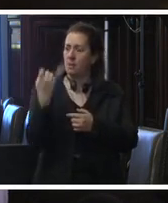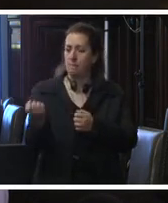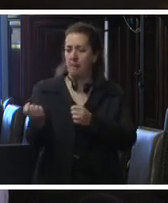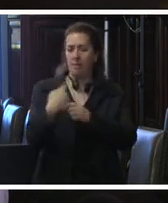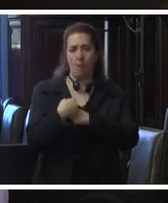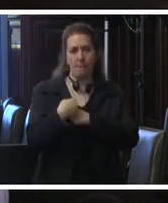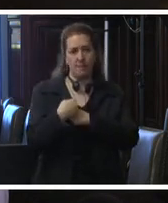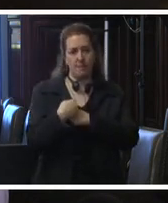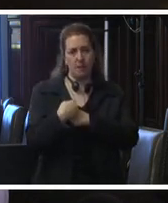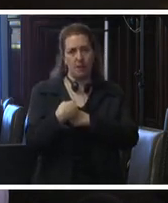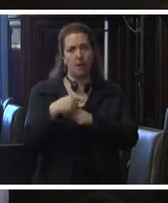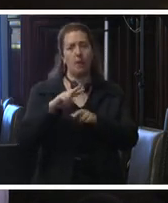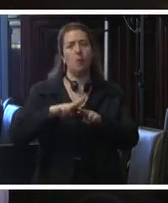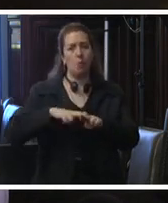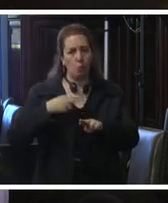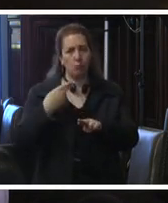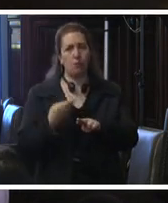mensaje, nuevamente